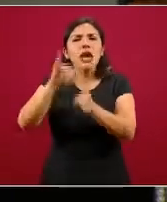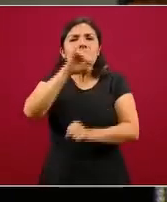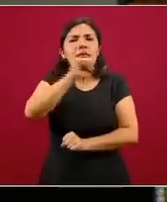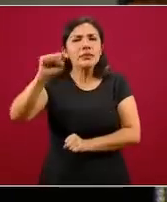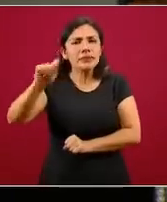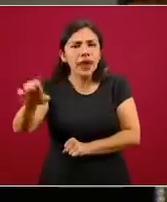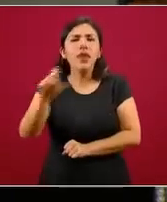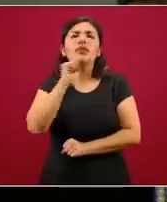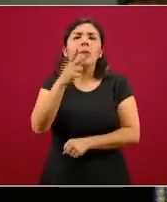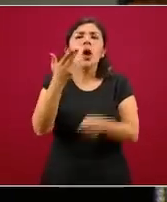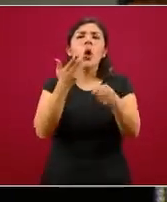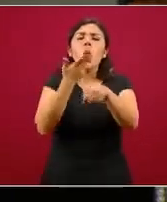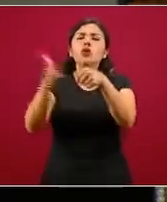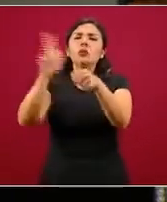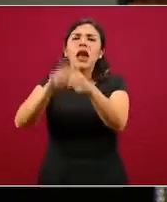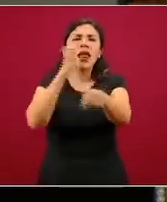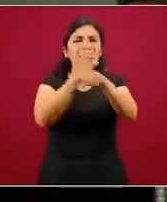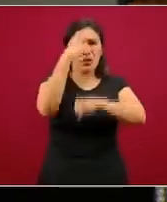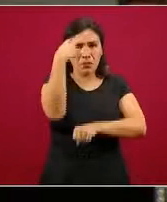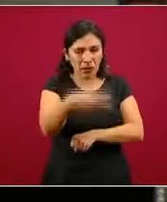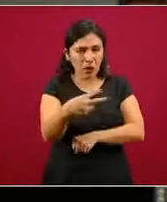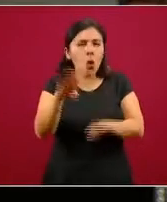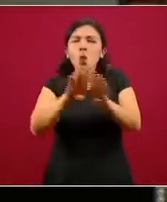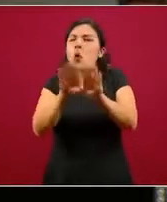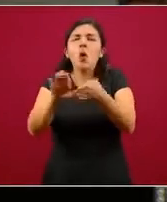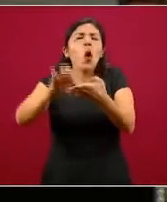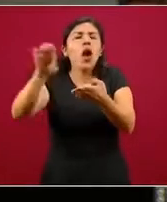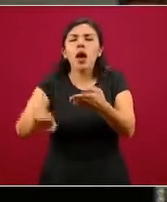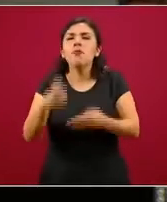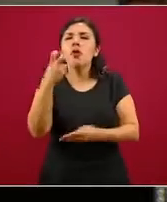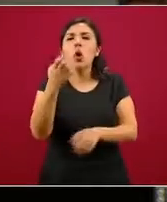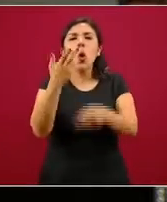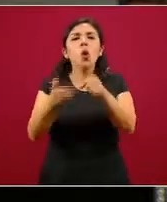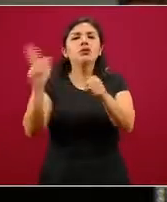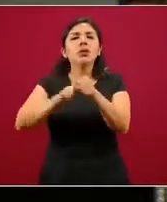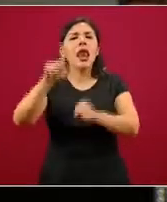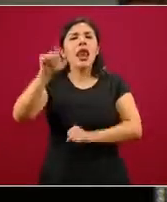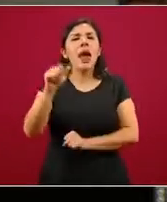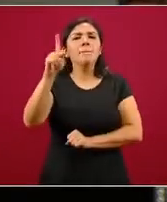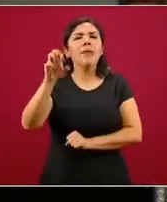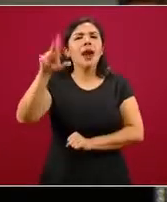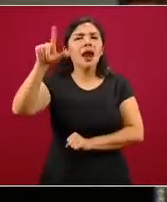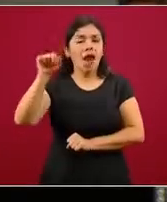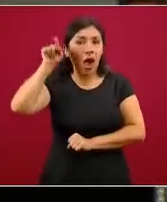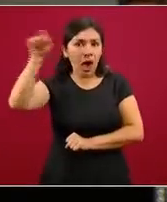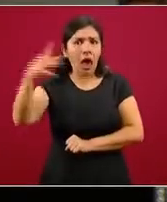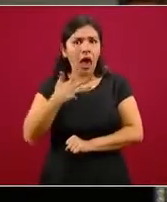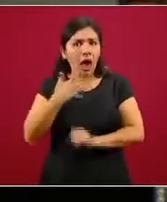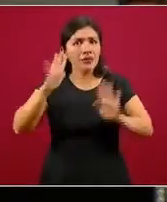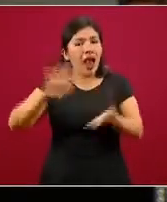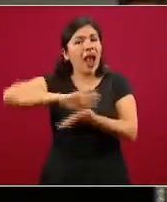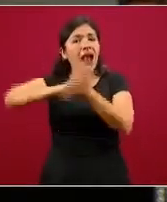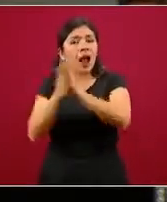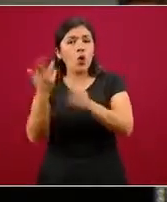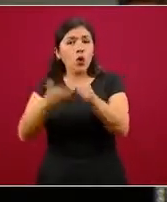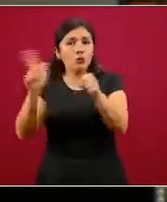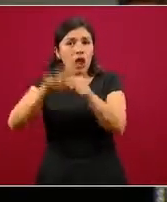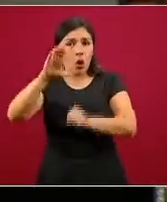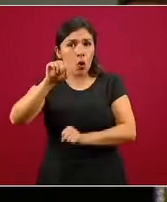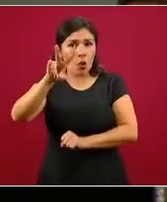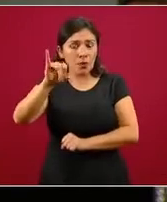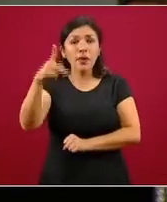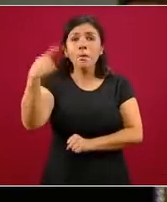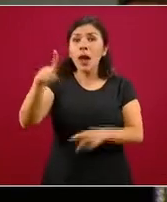en hospitales del Estado de México. Le puedo citar un ejemplo claro, que es el Hospital de la Perla, en donde se hizo una reconversión, pero